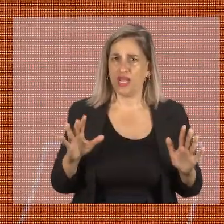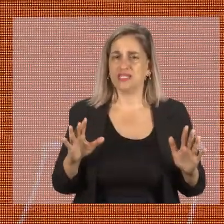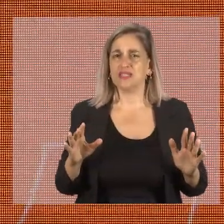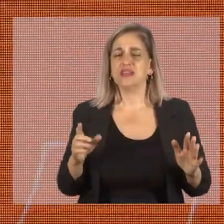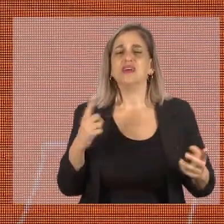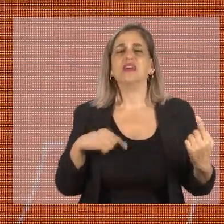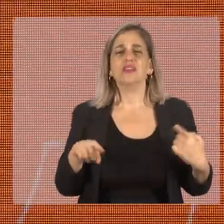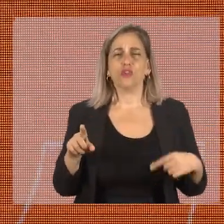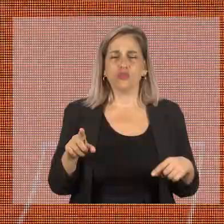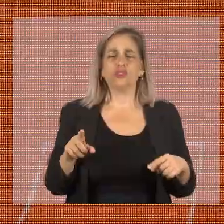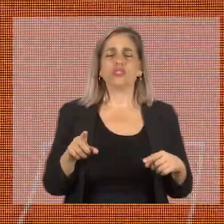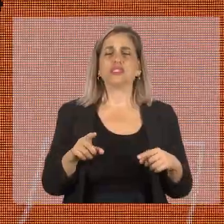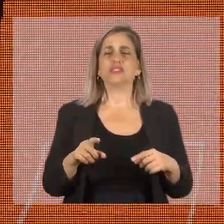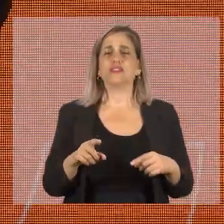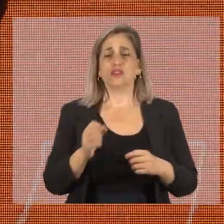Ahora,